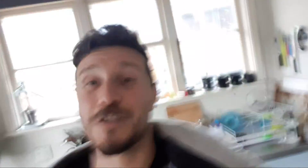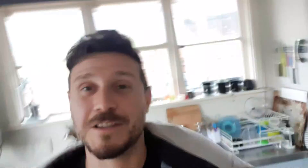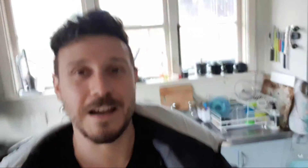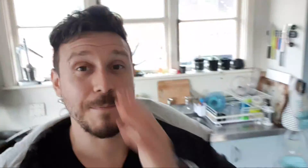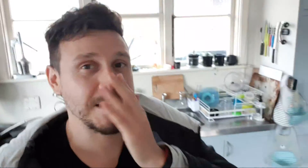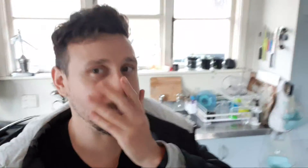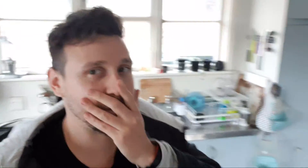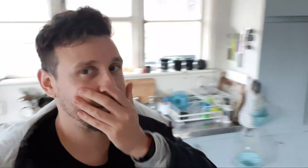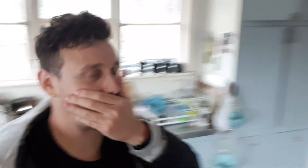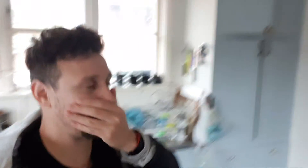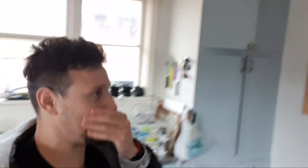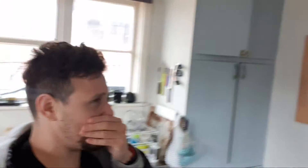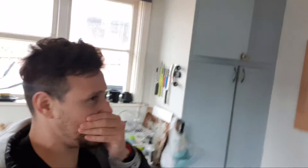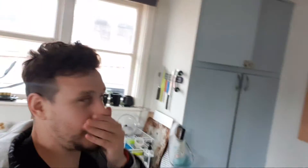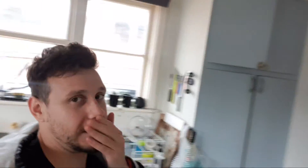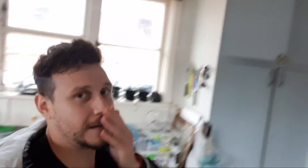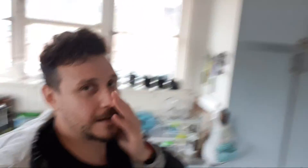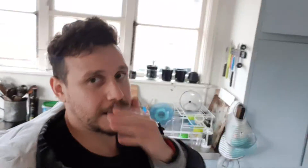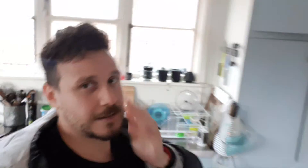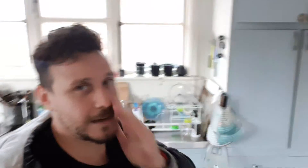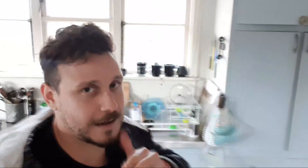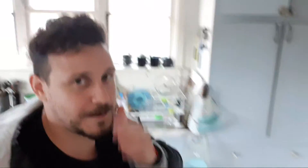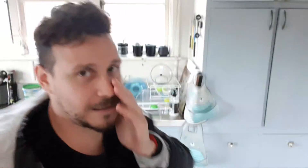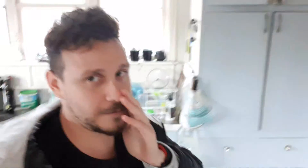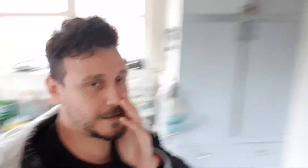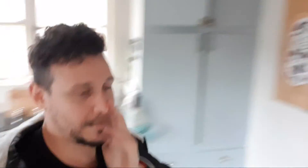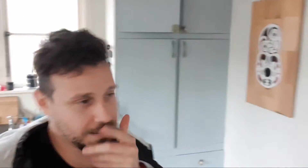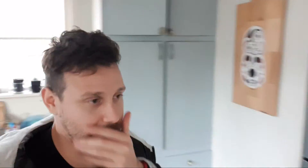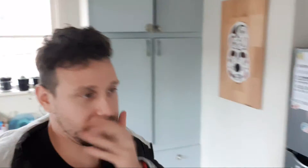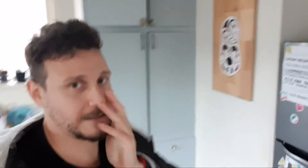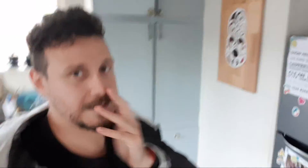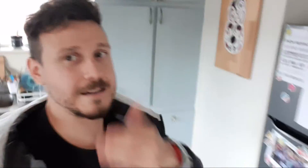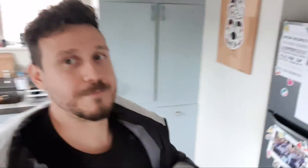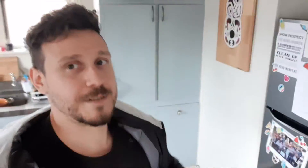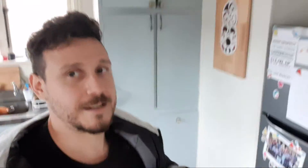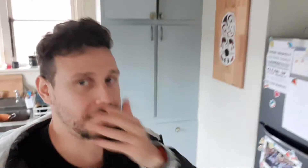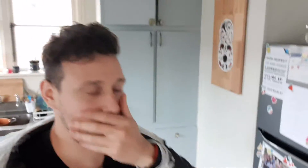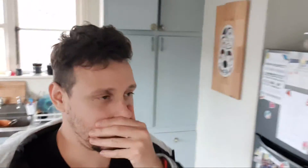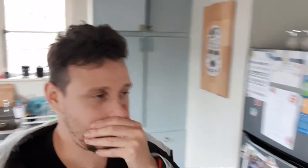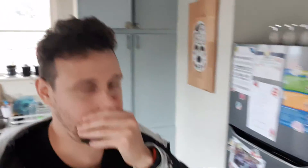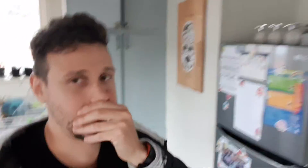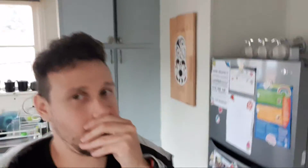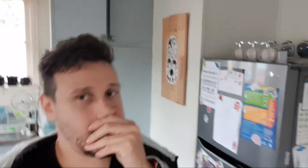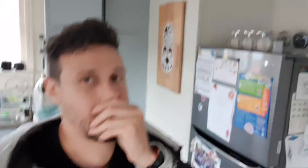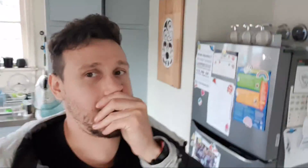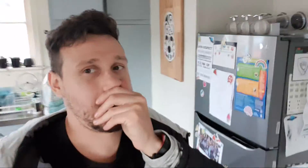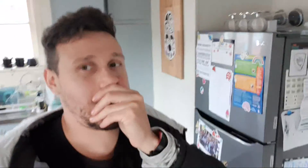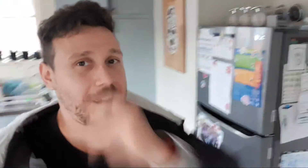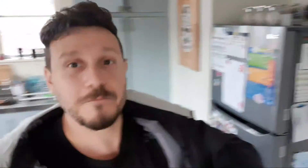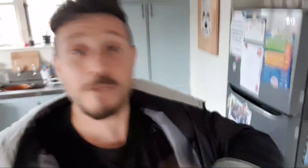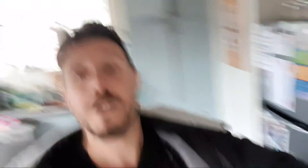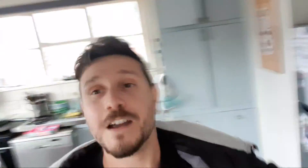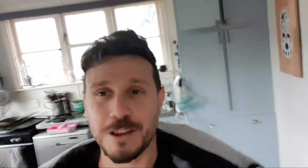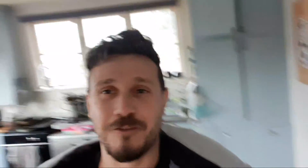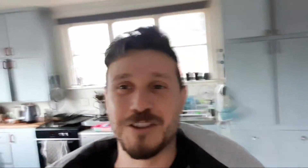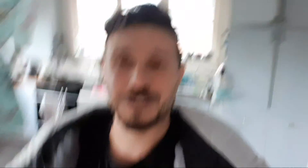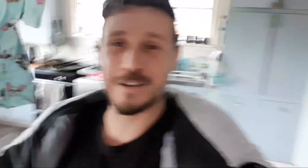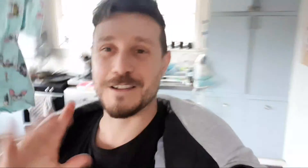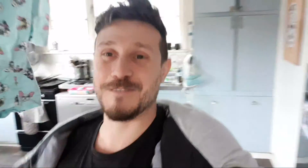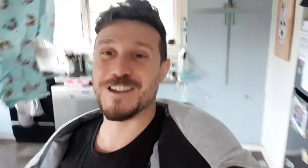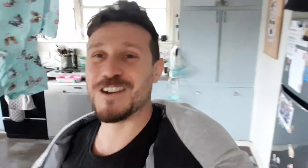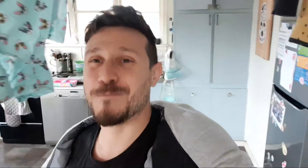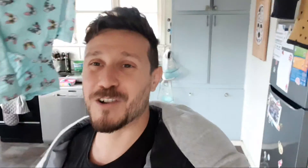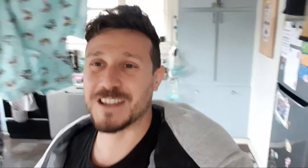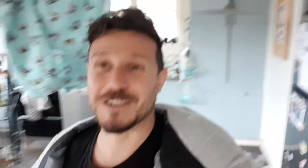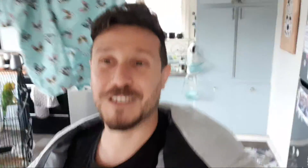bien las cosas. Aprende un poquito, Alberto, aprende. Dejá de mirar a Suiza y mirar a Nueva Zelanda un poquito, Alberto. Bueno, esto fue todo